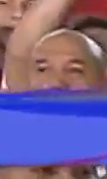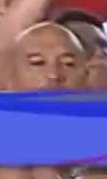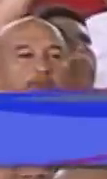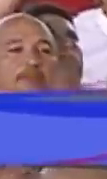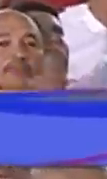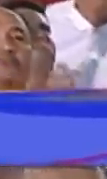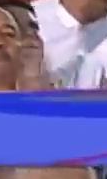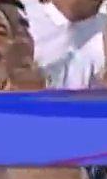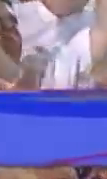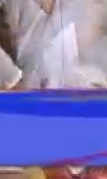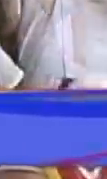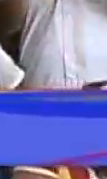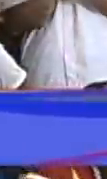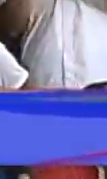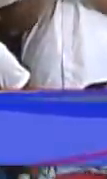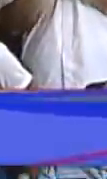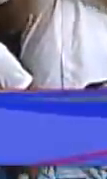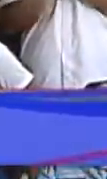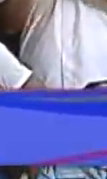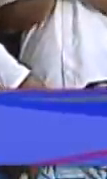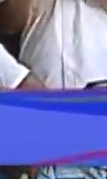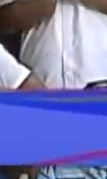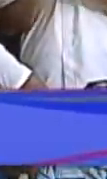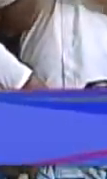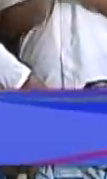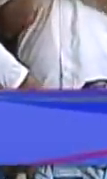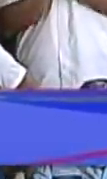Zamora, Guatire.